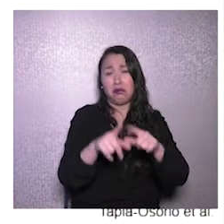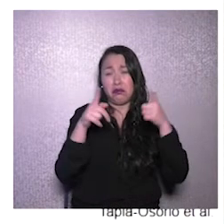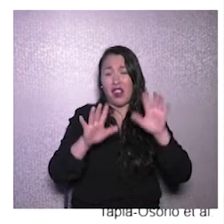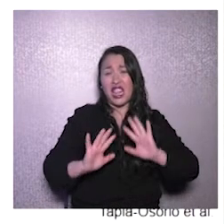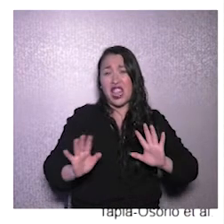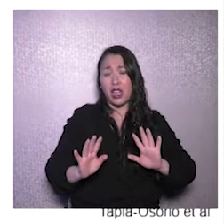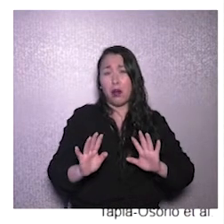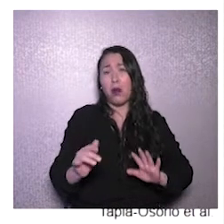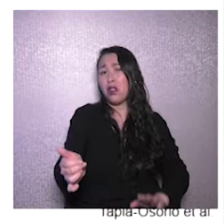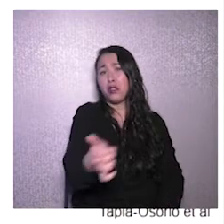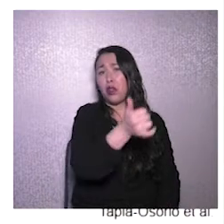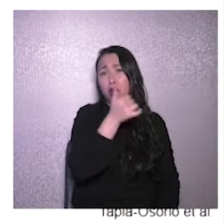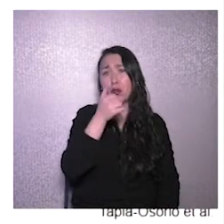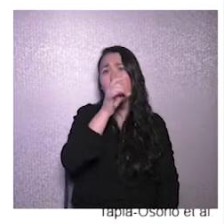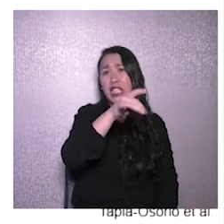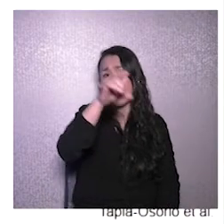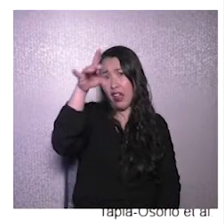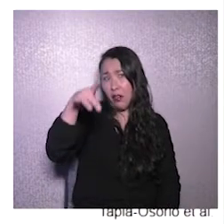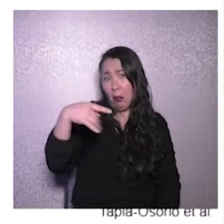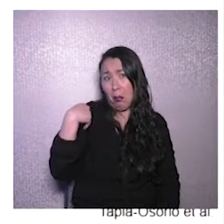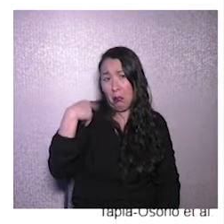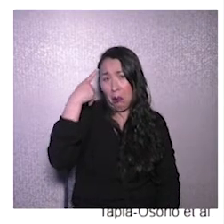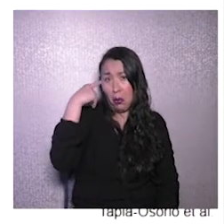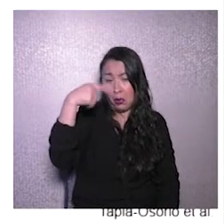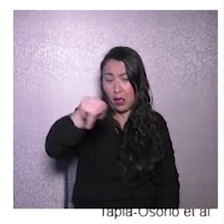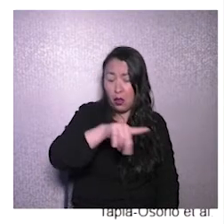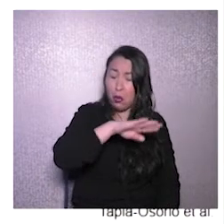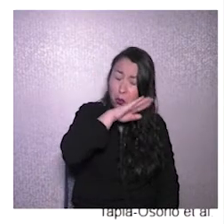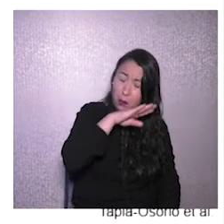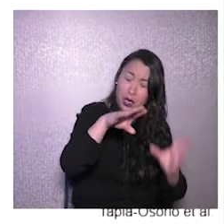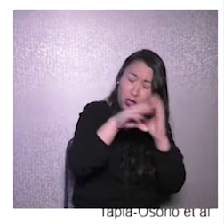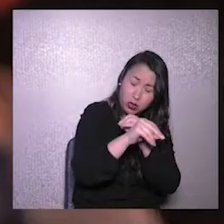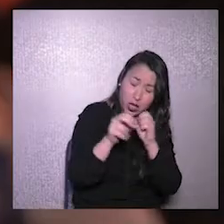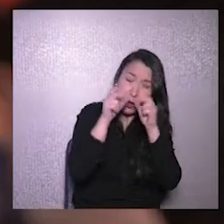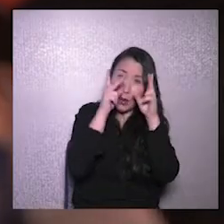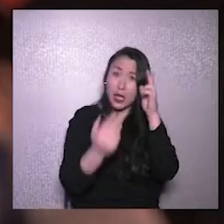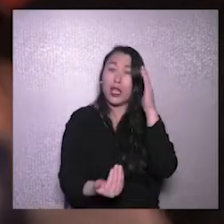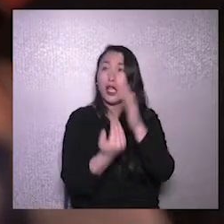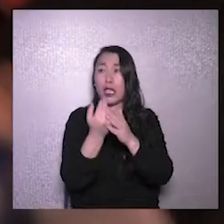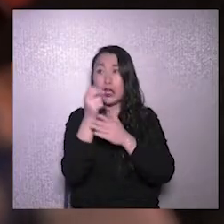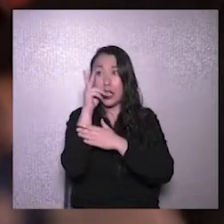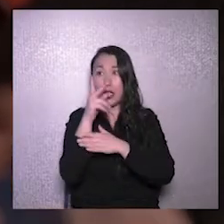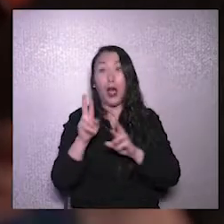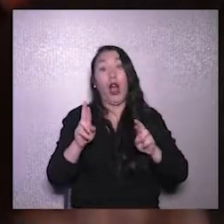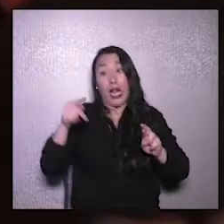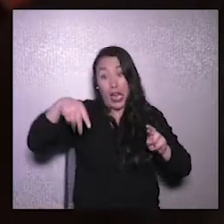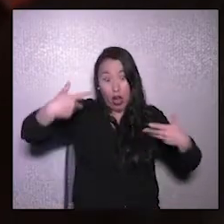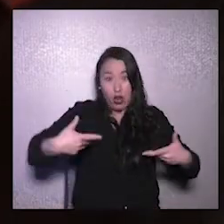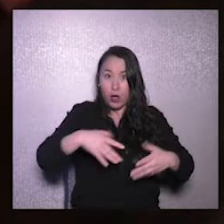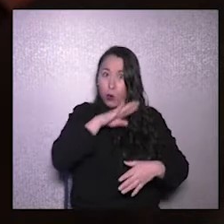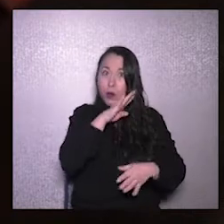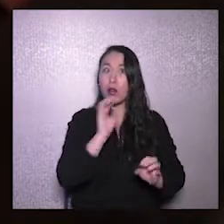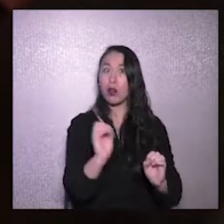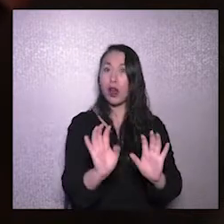Porque todos ustedes asumo que duermen en la noche y despiertan durante el día. Espero que nadie esté durmiendo ahora.